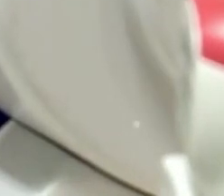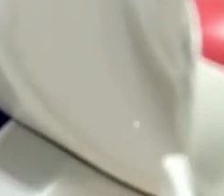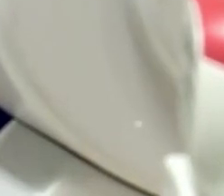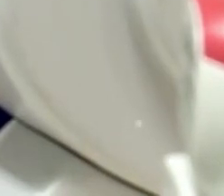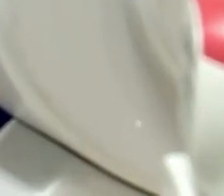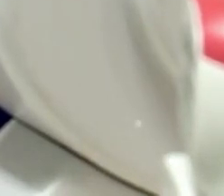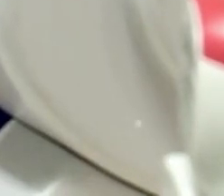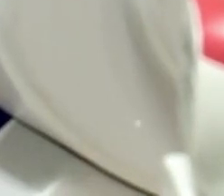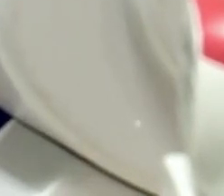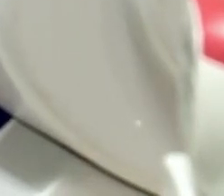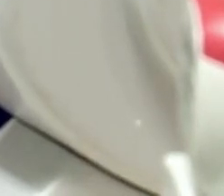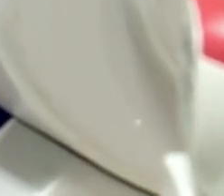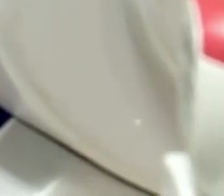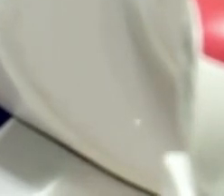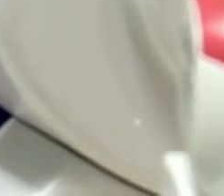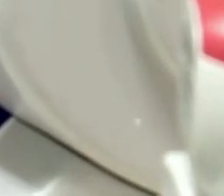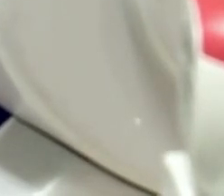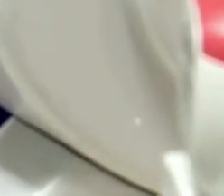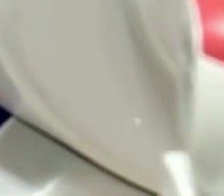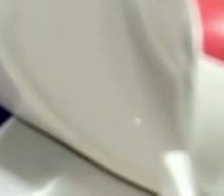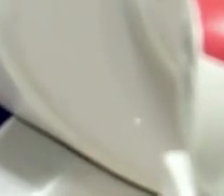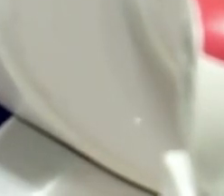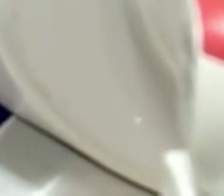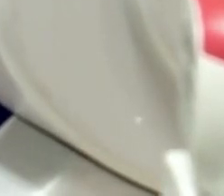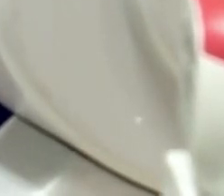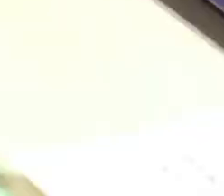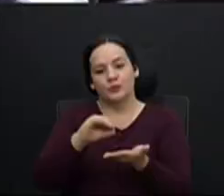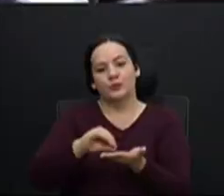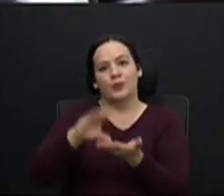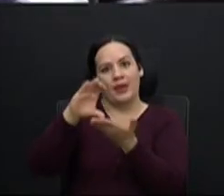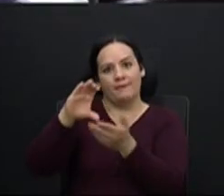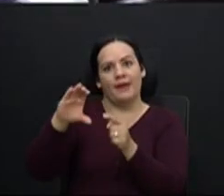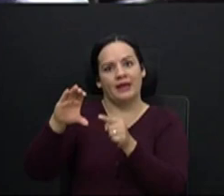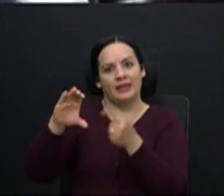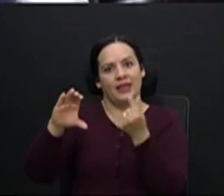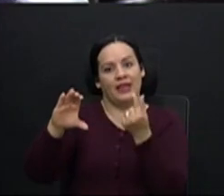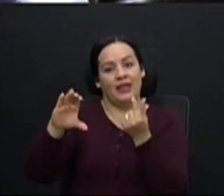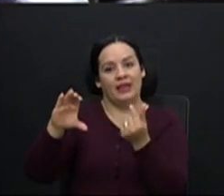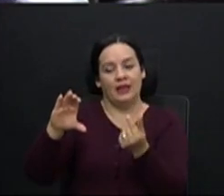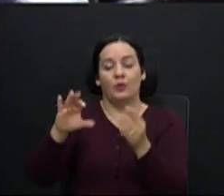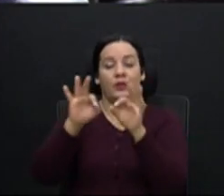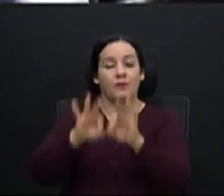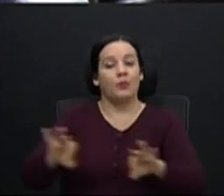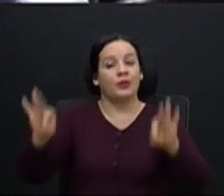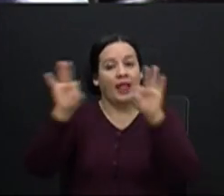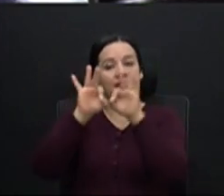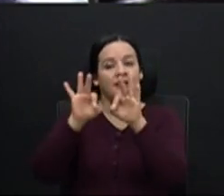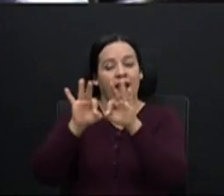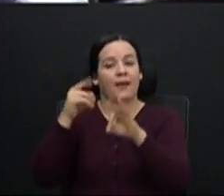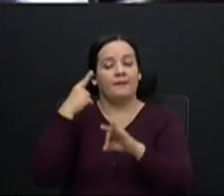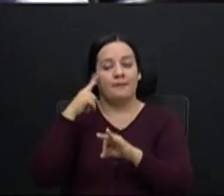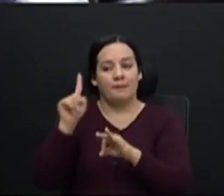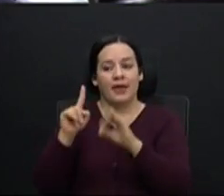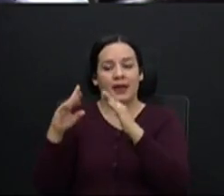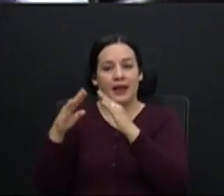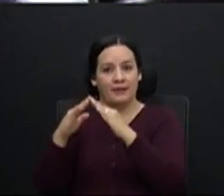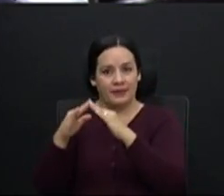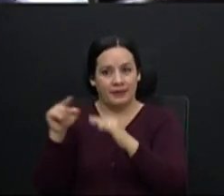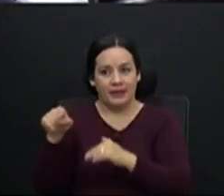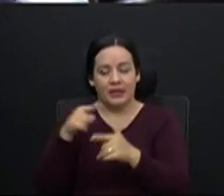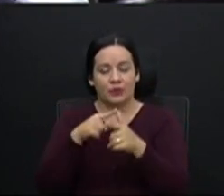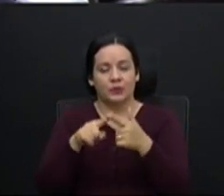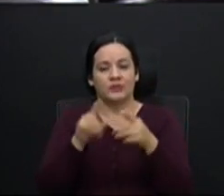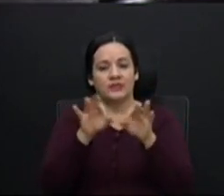y 14 mil millones de colones a los programas de vivienda. La diputada socialcristiana Shirley Díaz resaltó